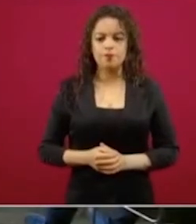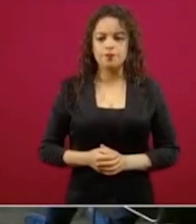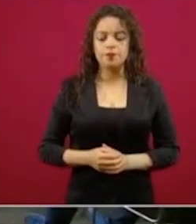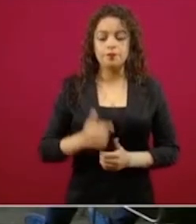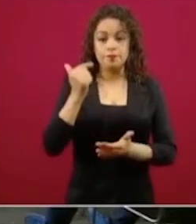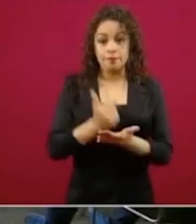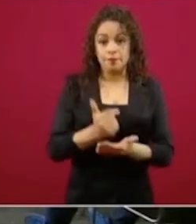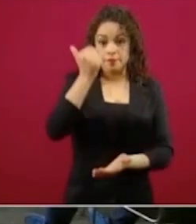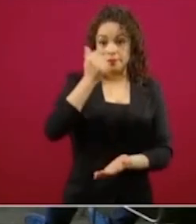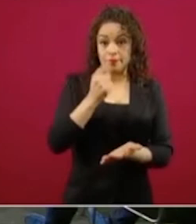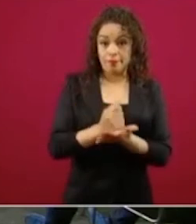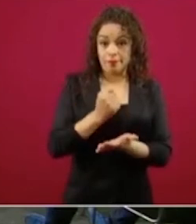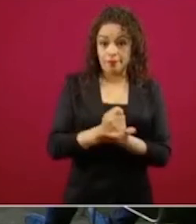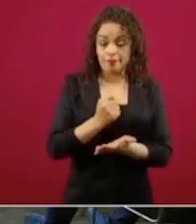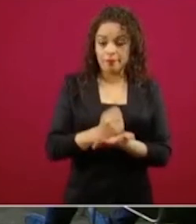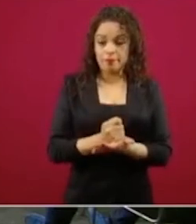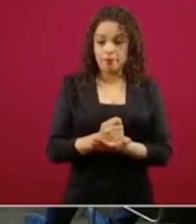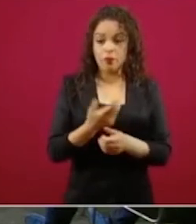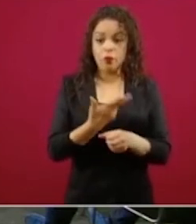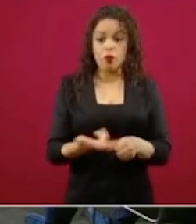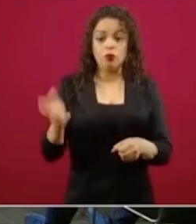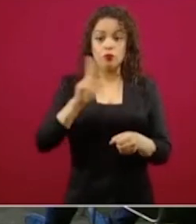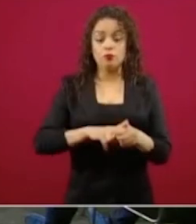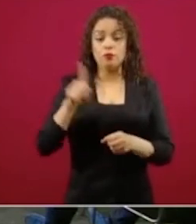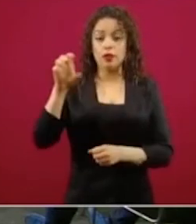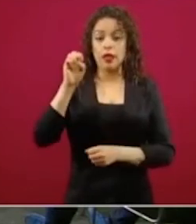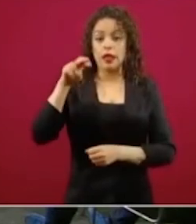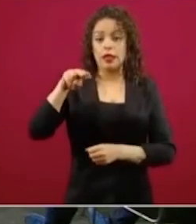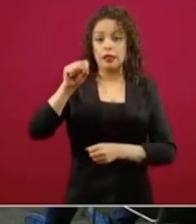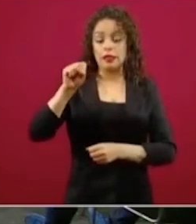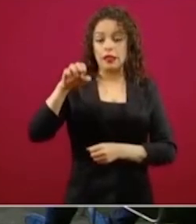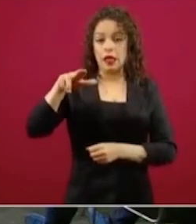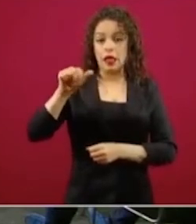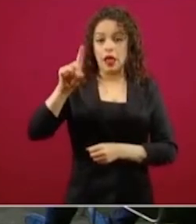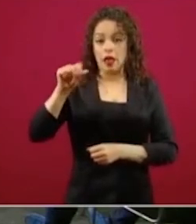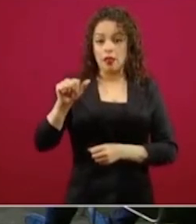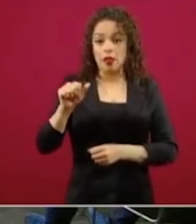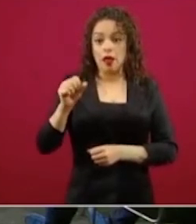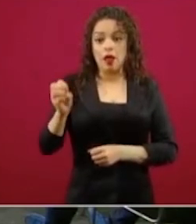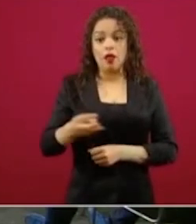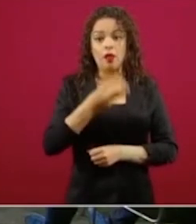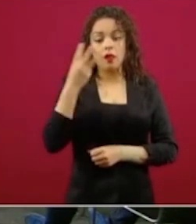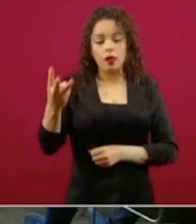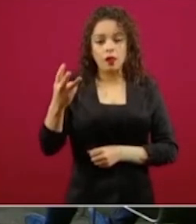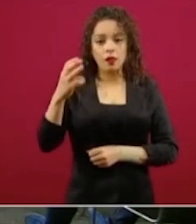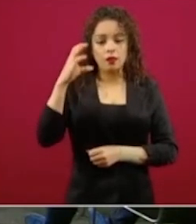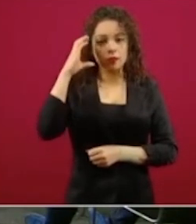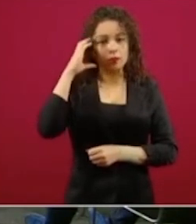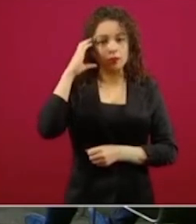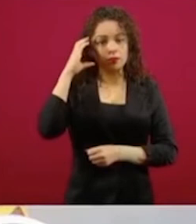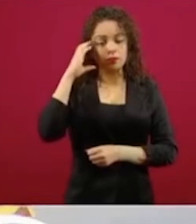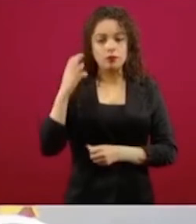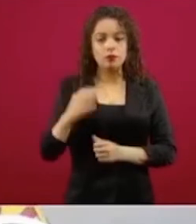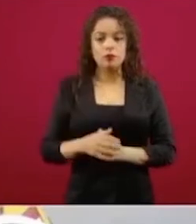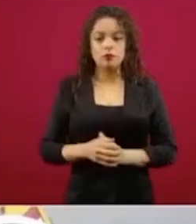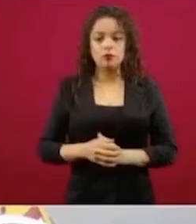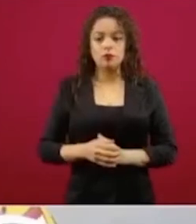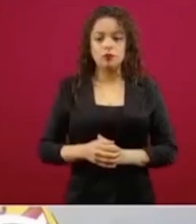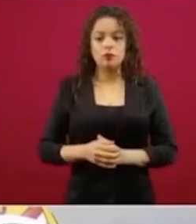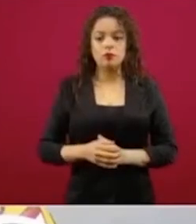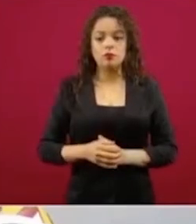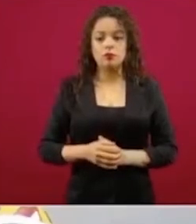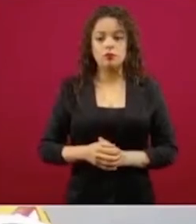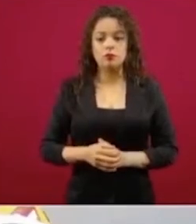intensiva tenemos a nuestro hospital en ensenada en el chip 33 de camas de terapia intensiva las cuales están disponibles